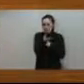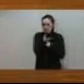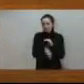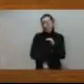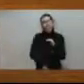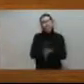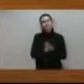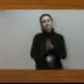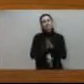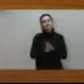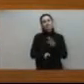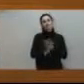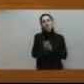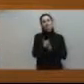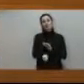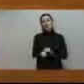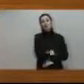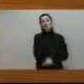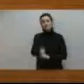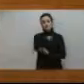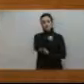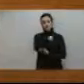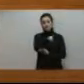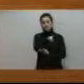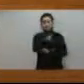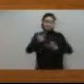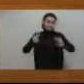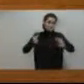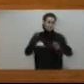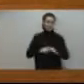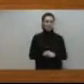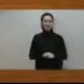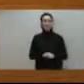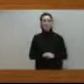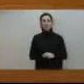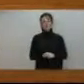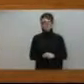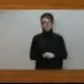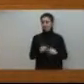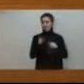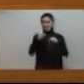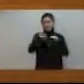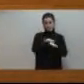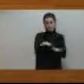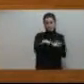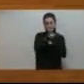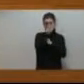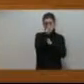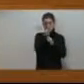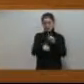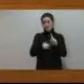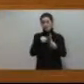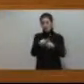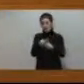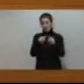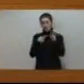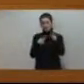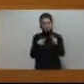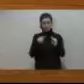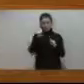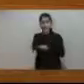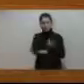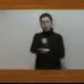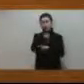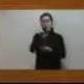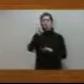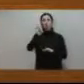ocultando y siguen mintiendo. ¿Vale? La siguen ocultando y la siguen mintiendo. Empezó el señor consejero Torre